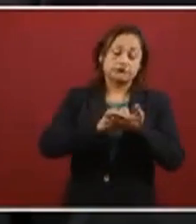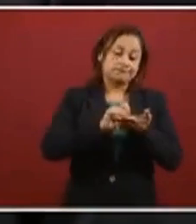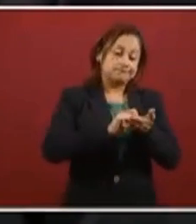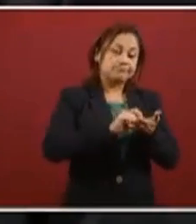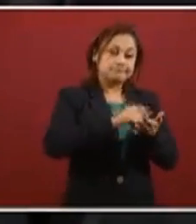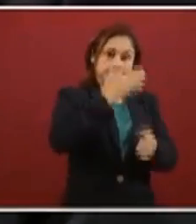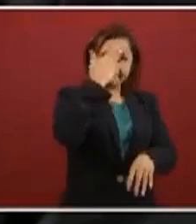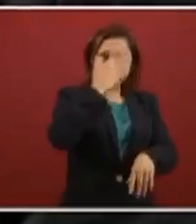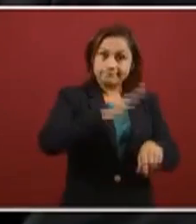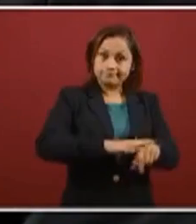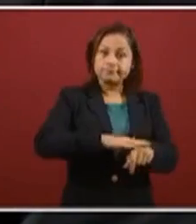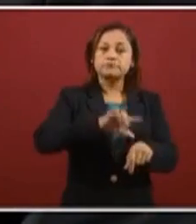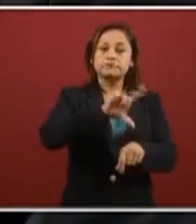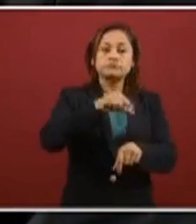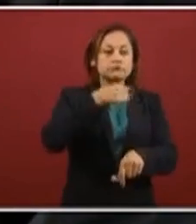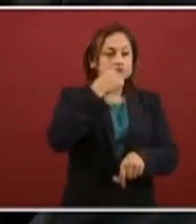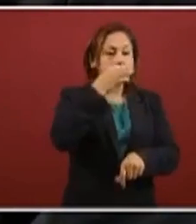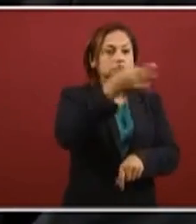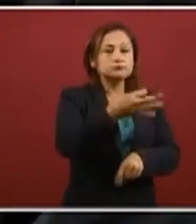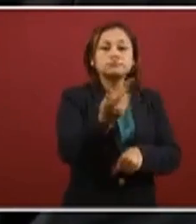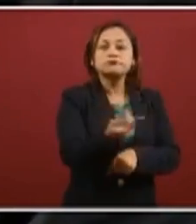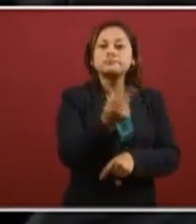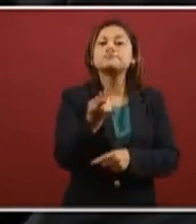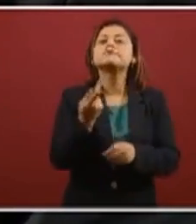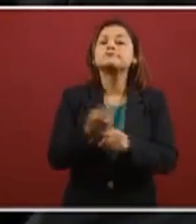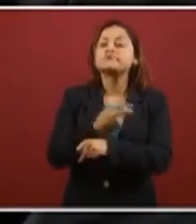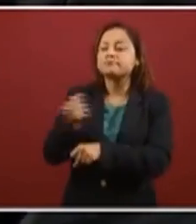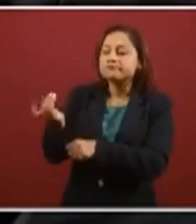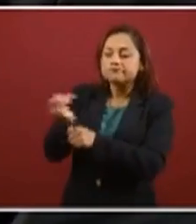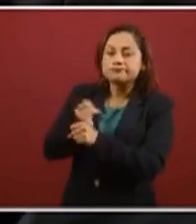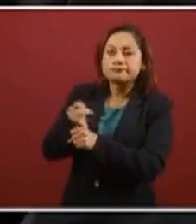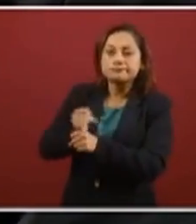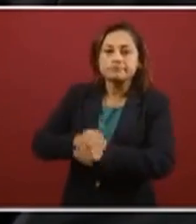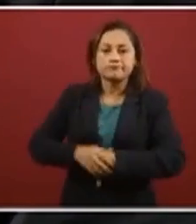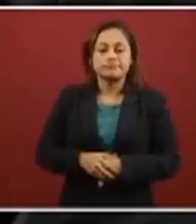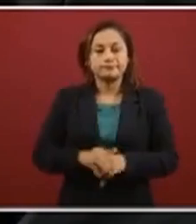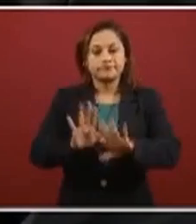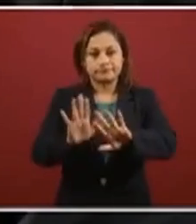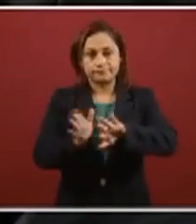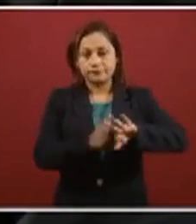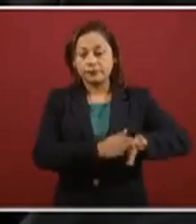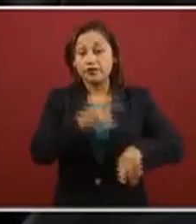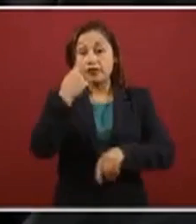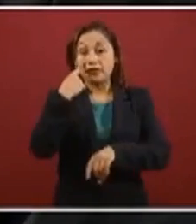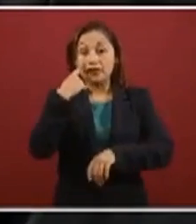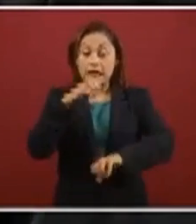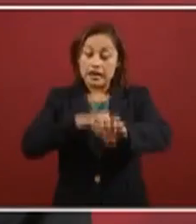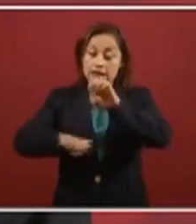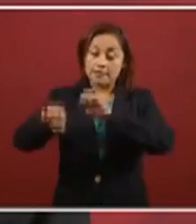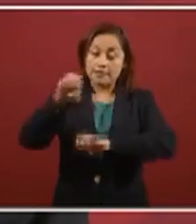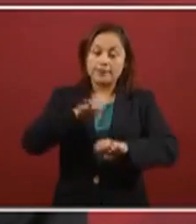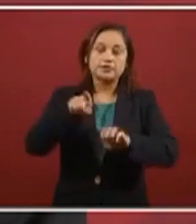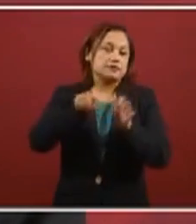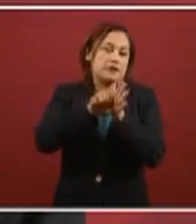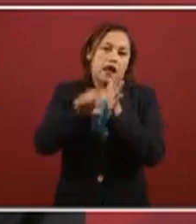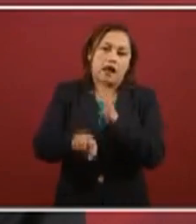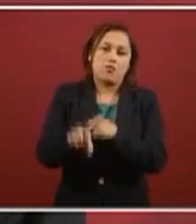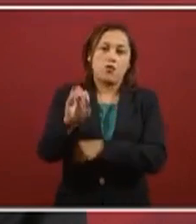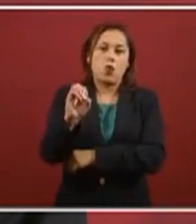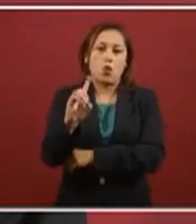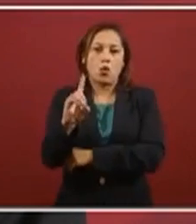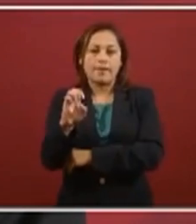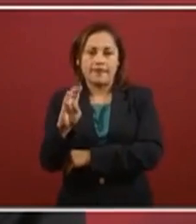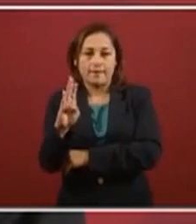mencionando. Las empresas, en el caso incluso de Odebrecht,